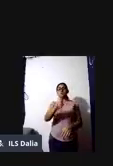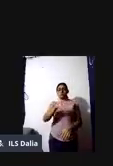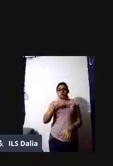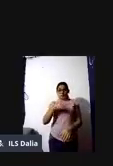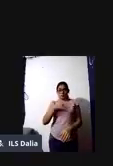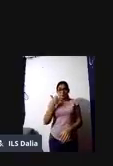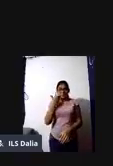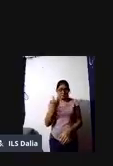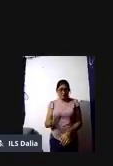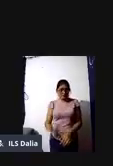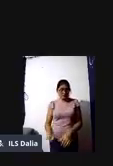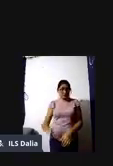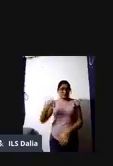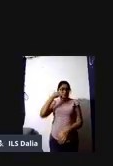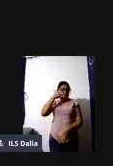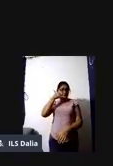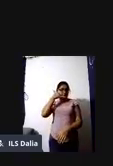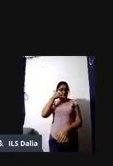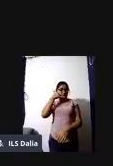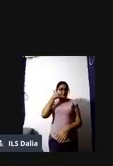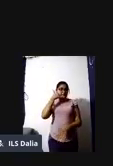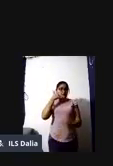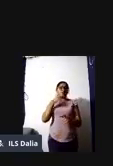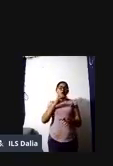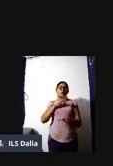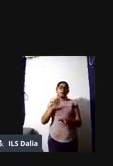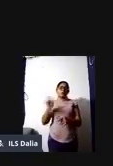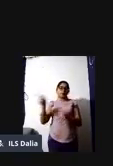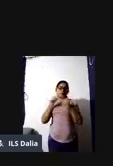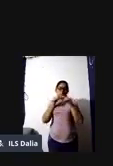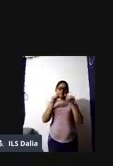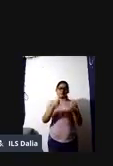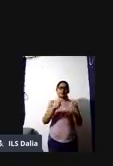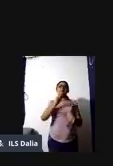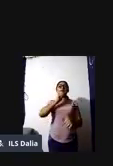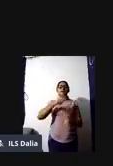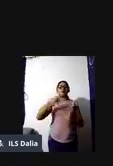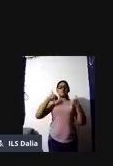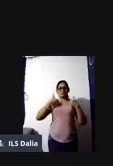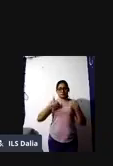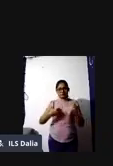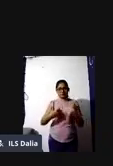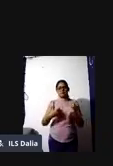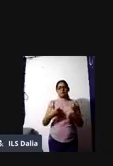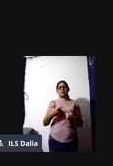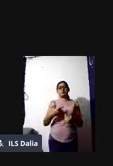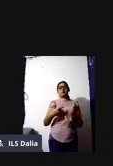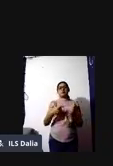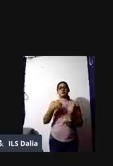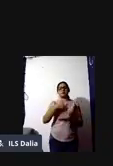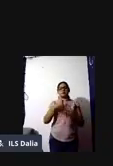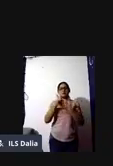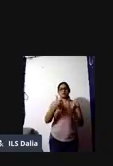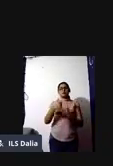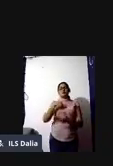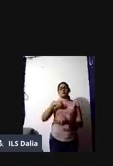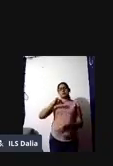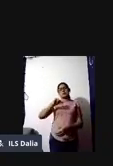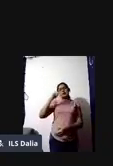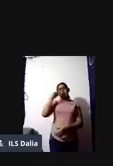puedas platicar con alguien, y yo con mucho gusto también te ofrezco, yo sí de manera gratuita,